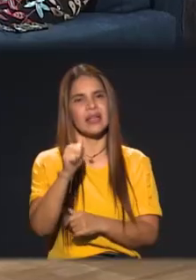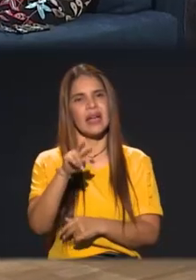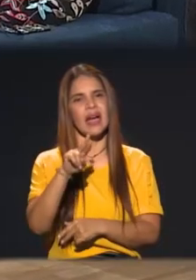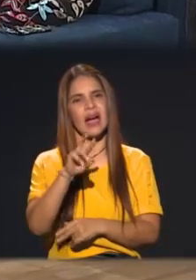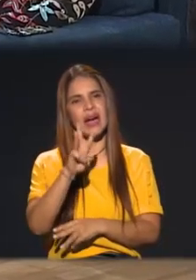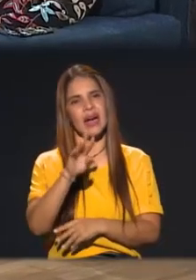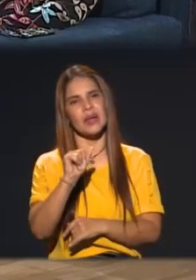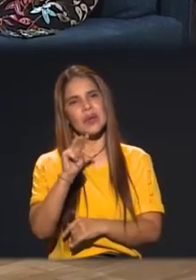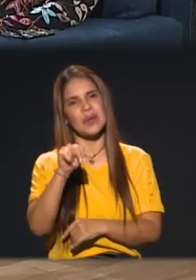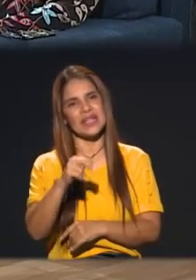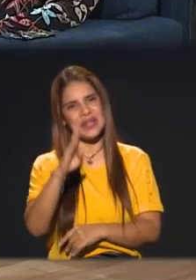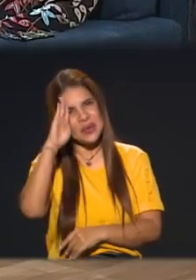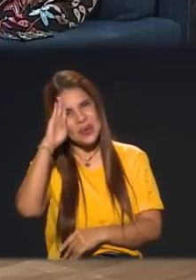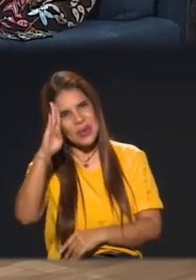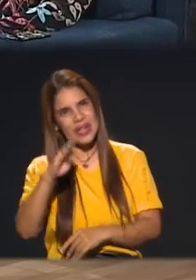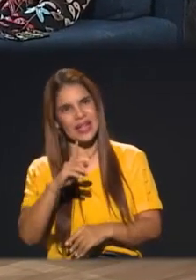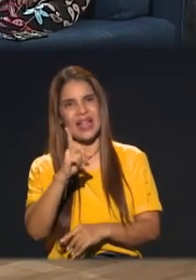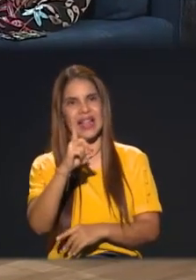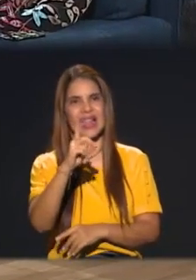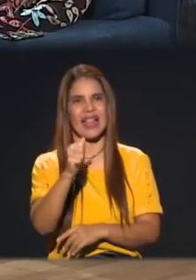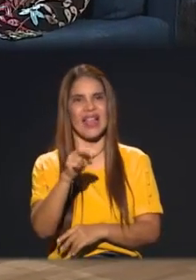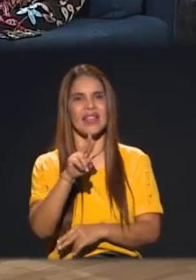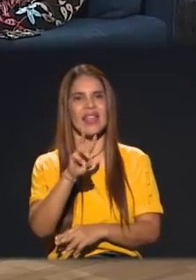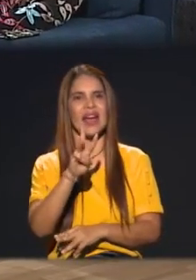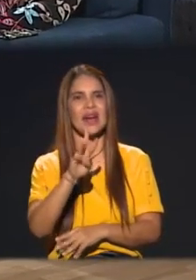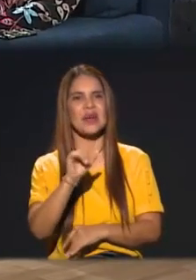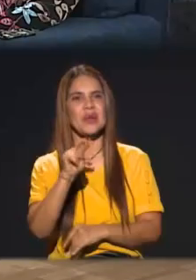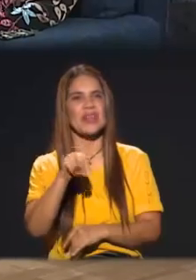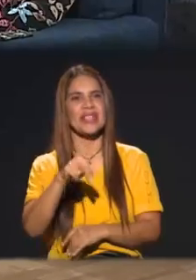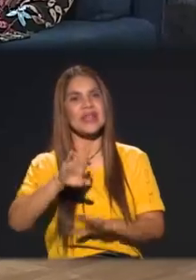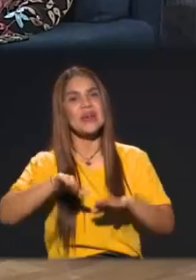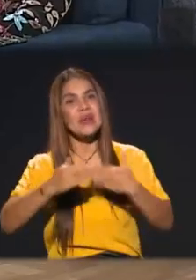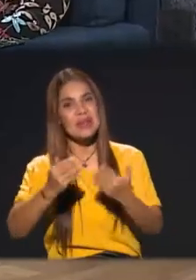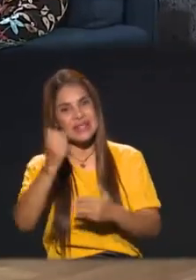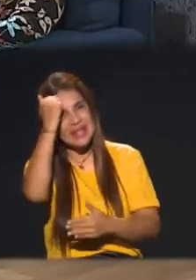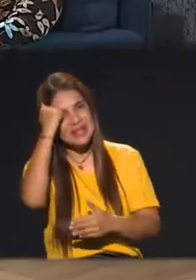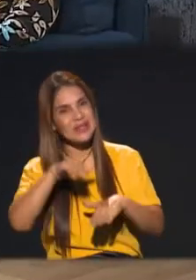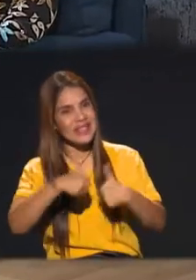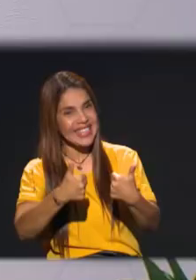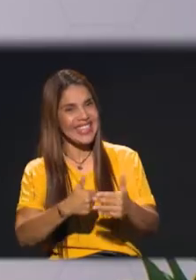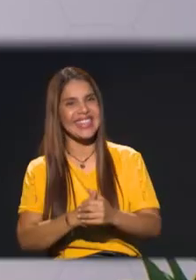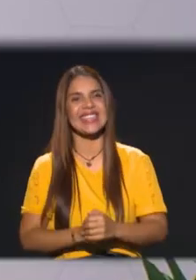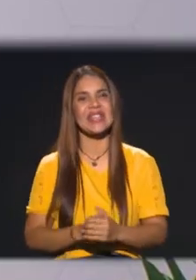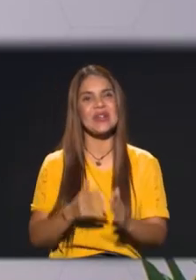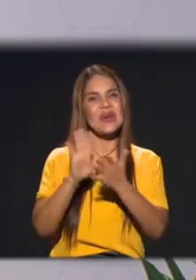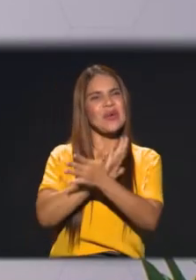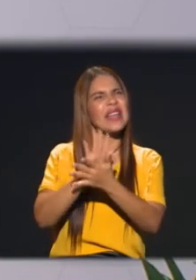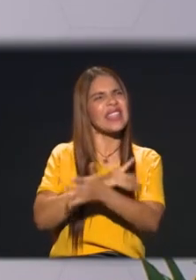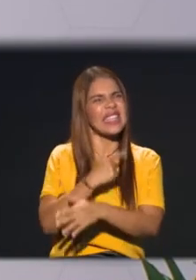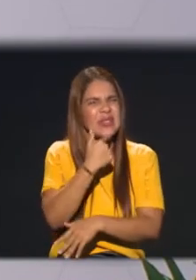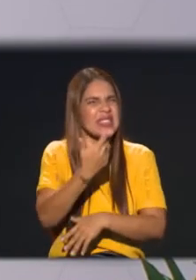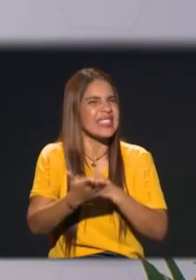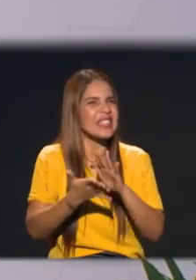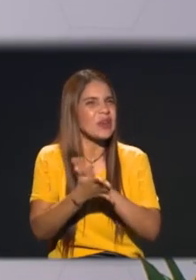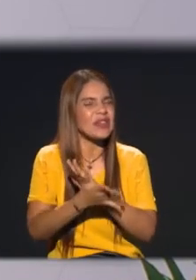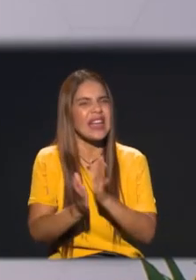días. Buenos días. Es Darwin. ¿Cómo estás? Bien, gracias a Dios, usted. Muy bien, cuéntanos qué nos quieres